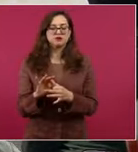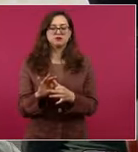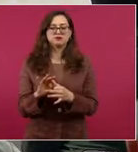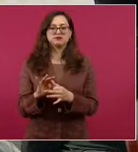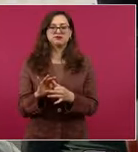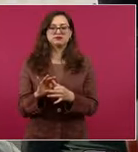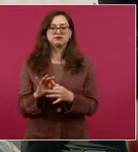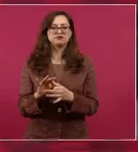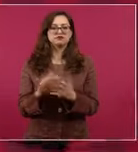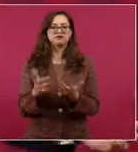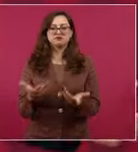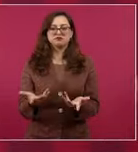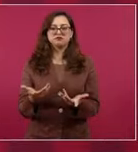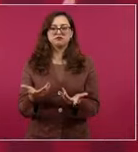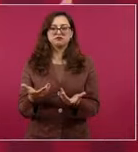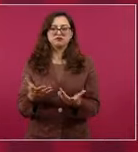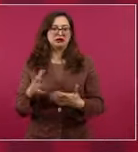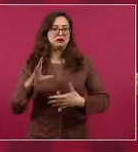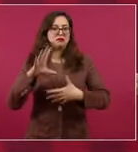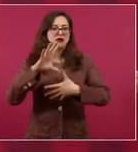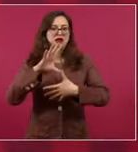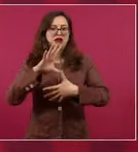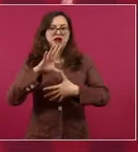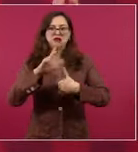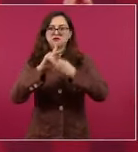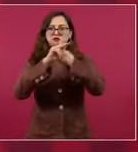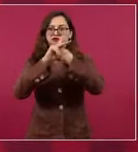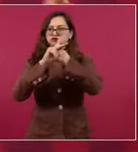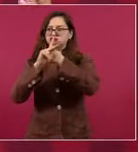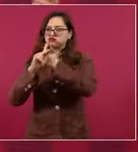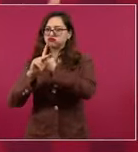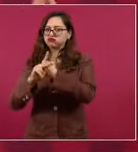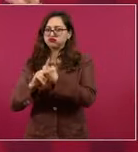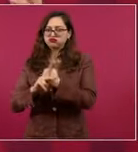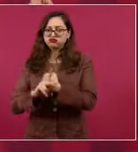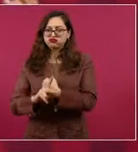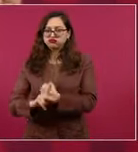de todos los países, de todos los pueblos, para